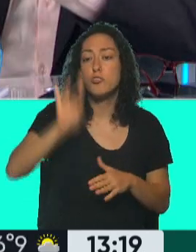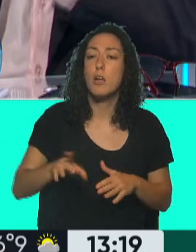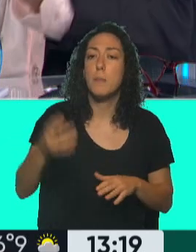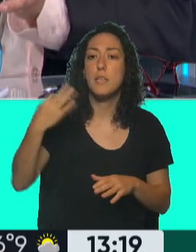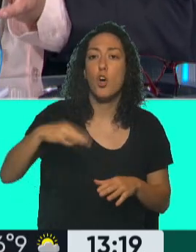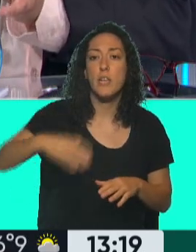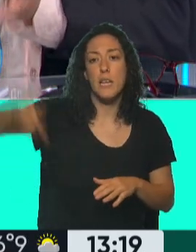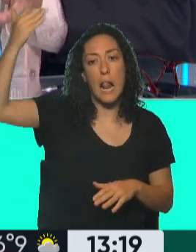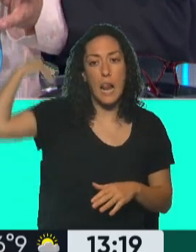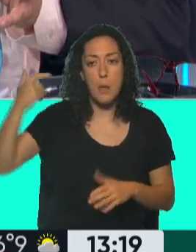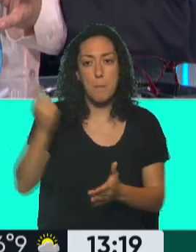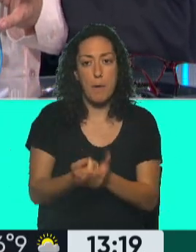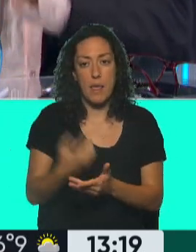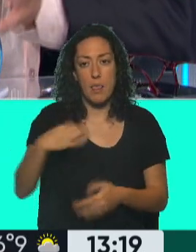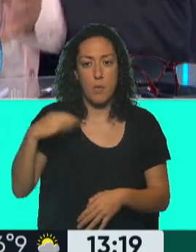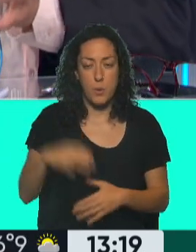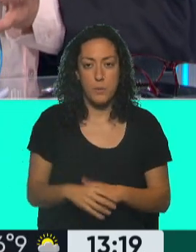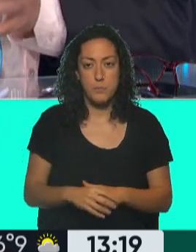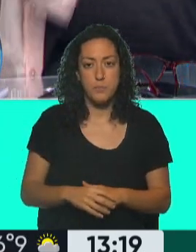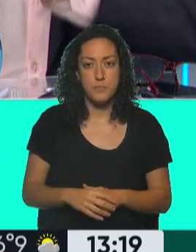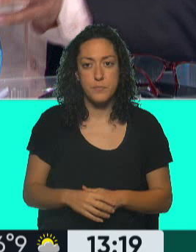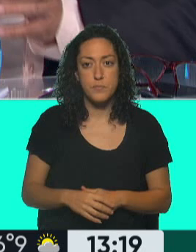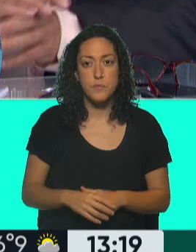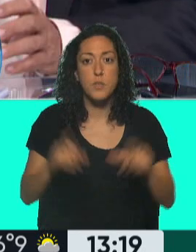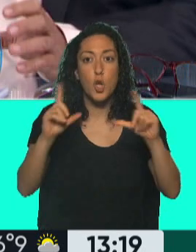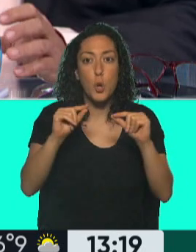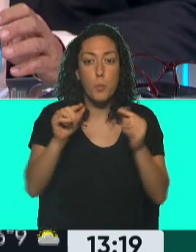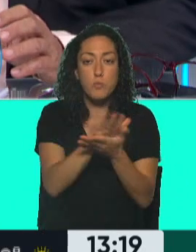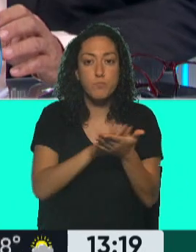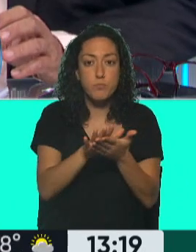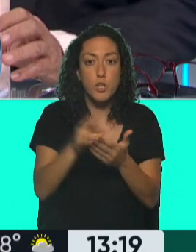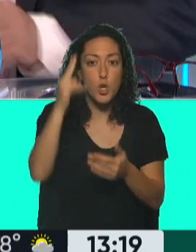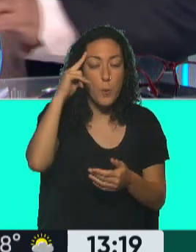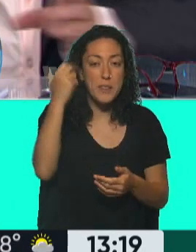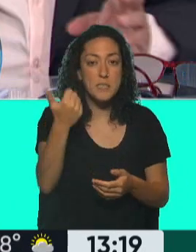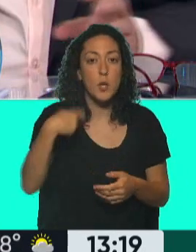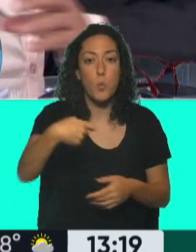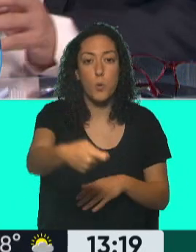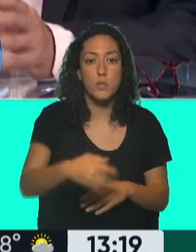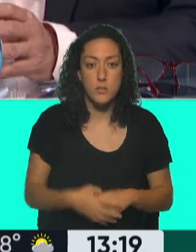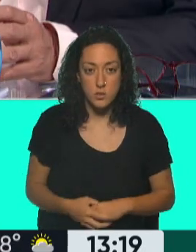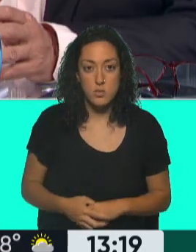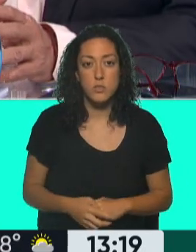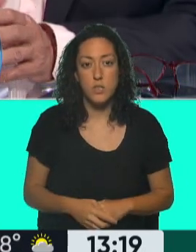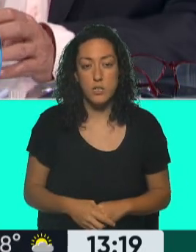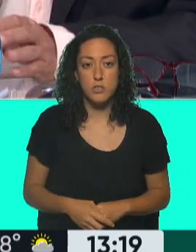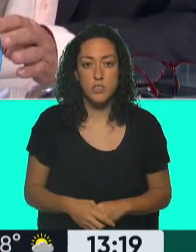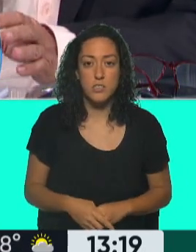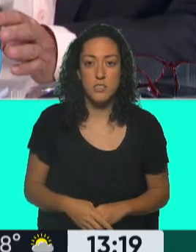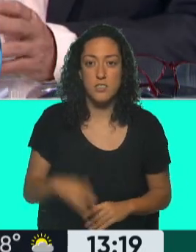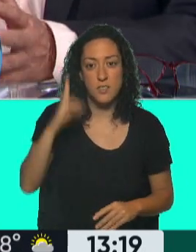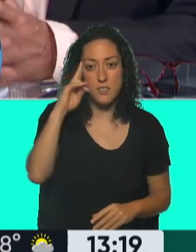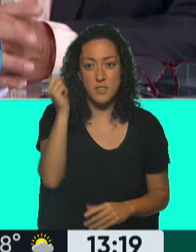y una vez que se definimos esa cifra hacemos 96 cuotas para el pago 96